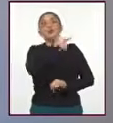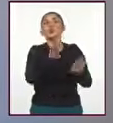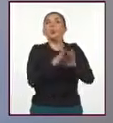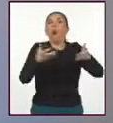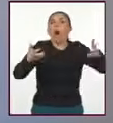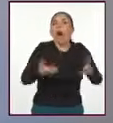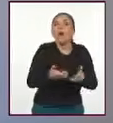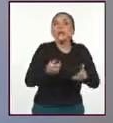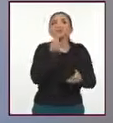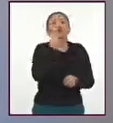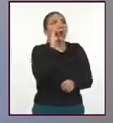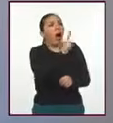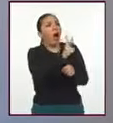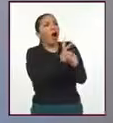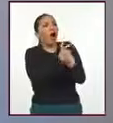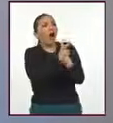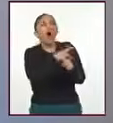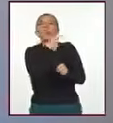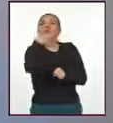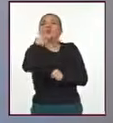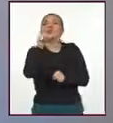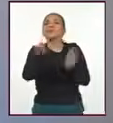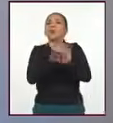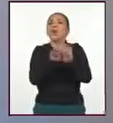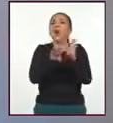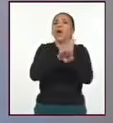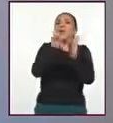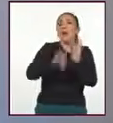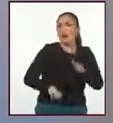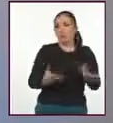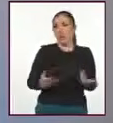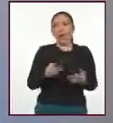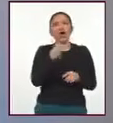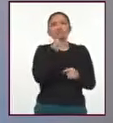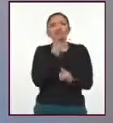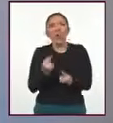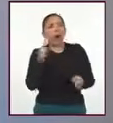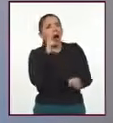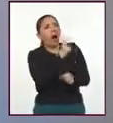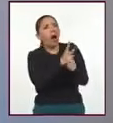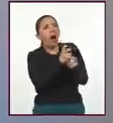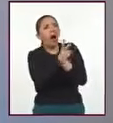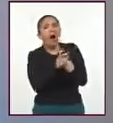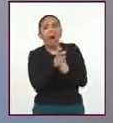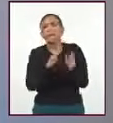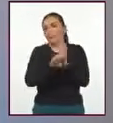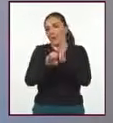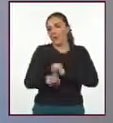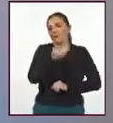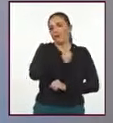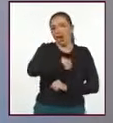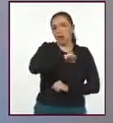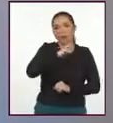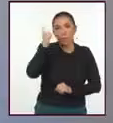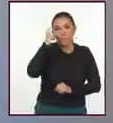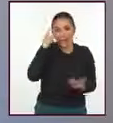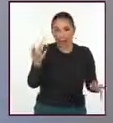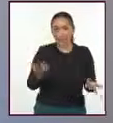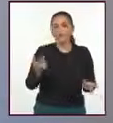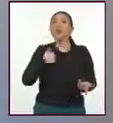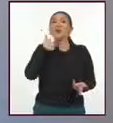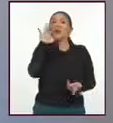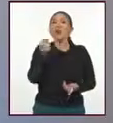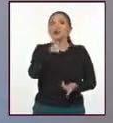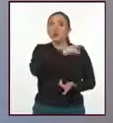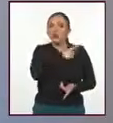lo que ven con ejemplo. Pongo aquí ejemplo de lo que tiene que ver mucho con cuestiones de salud mental. Queremos que aprenda a controlar